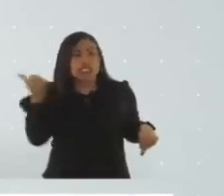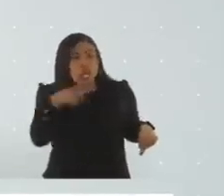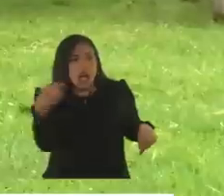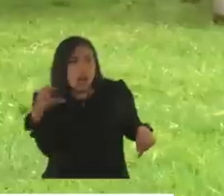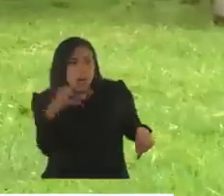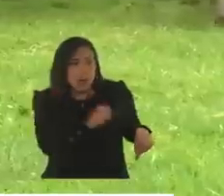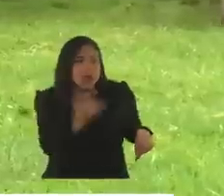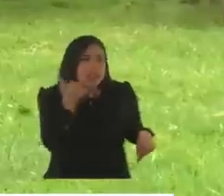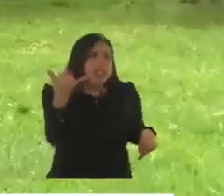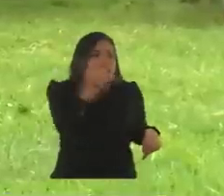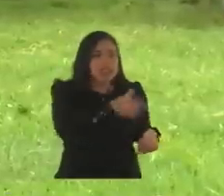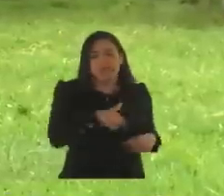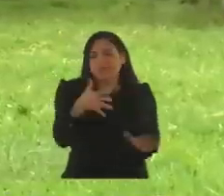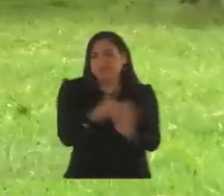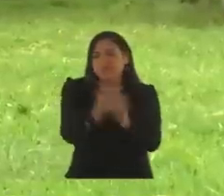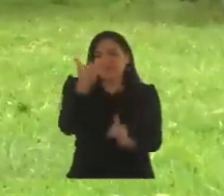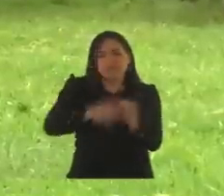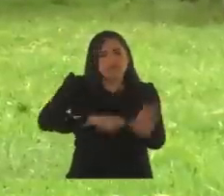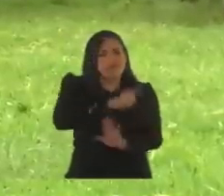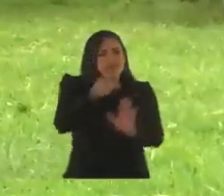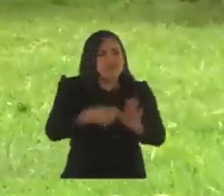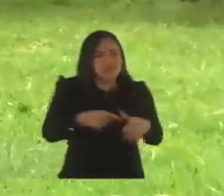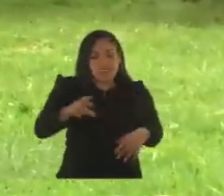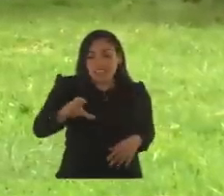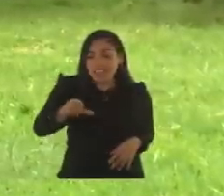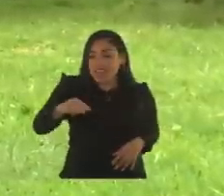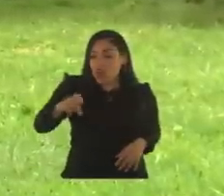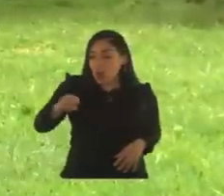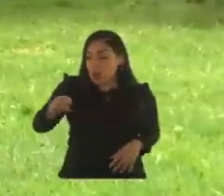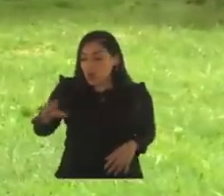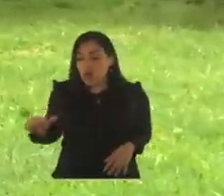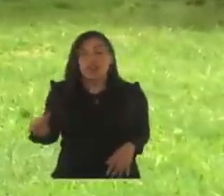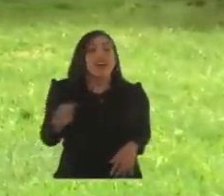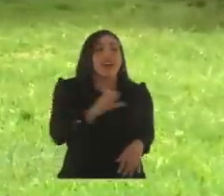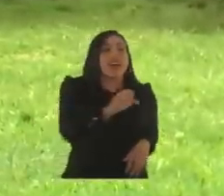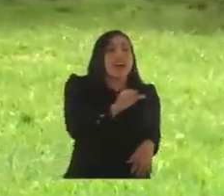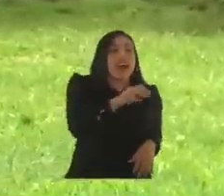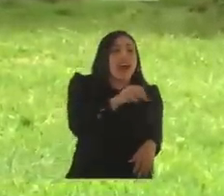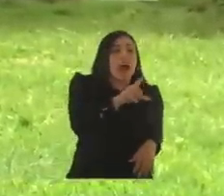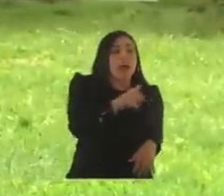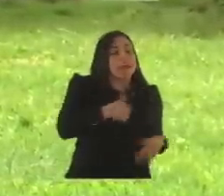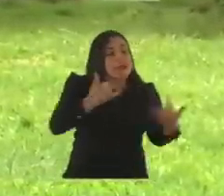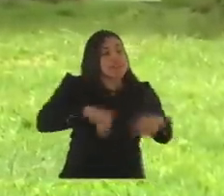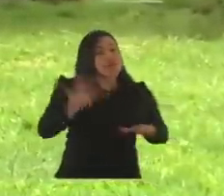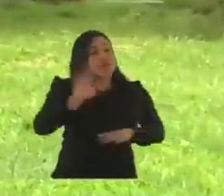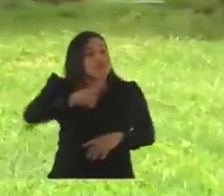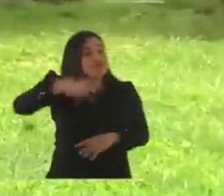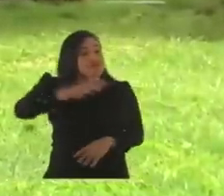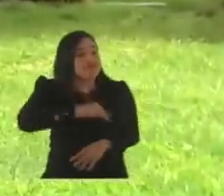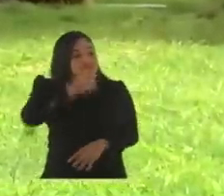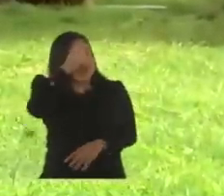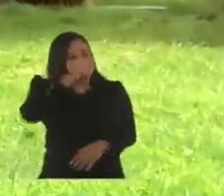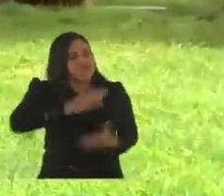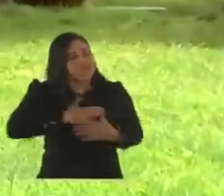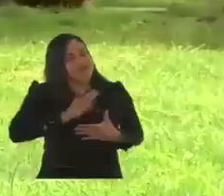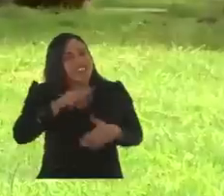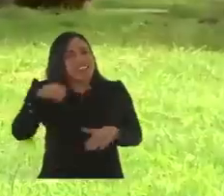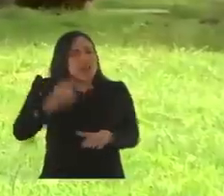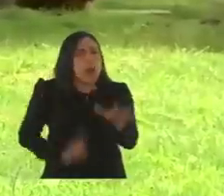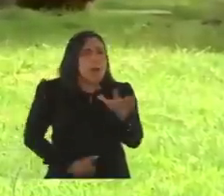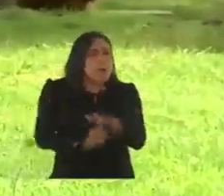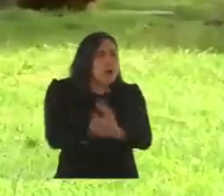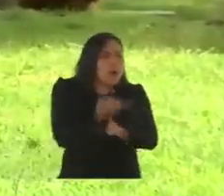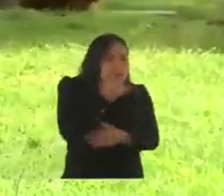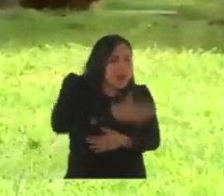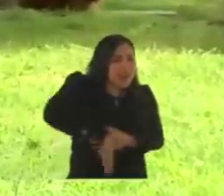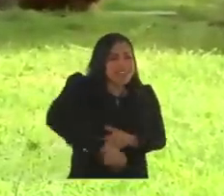302-206-2464. Eso es todo por hoy. Ramona y Amelia, nos despedimos, pero los esperamos el próximo fin de semana con más historias